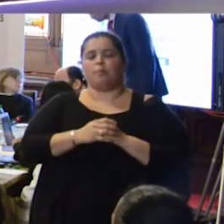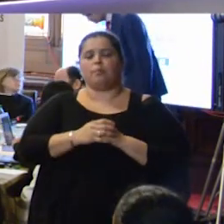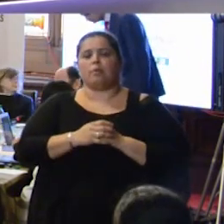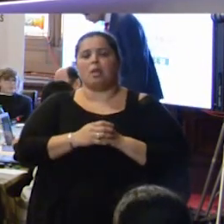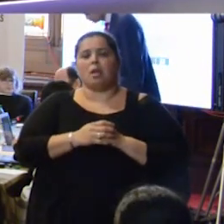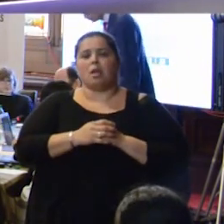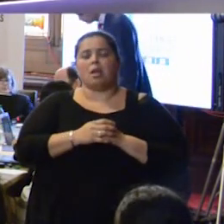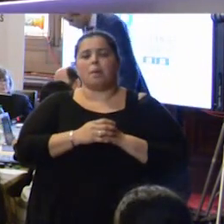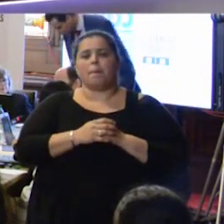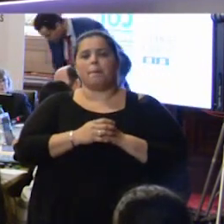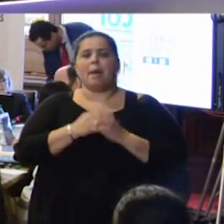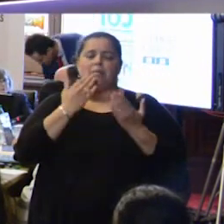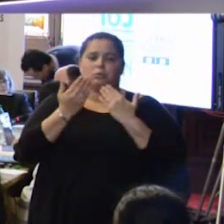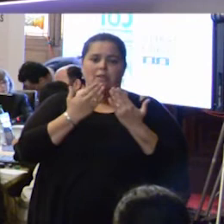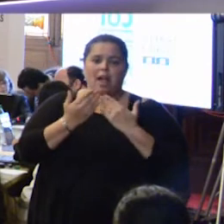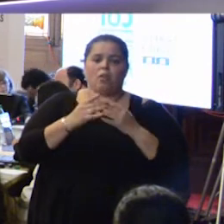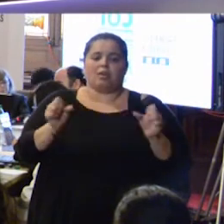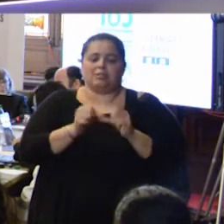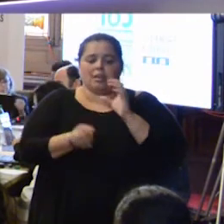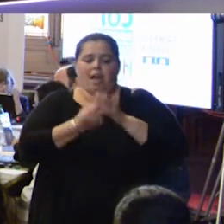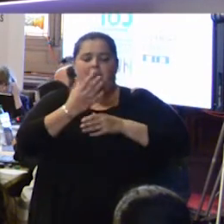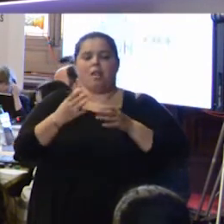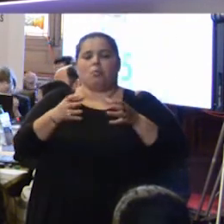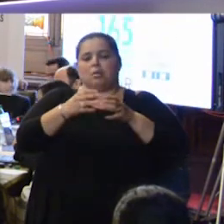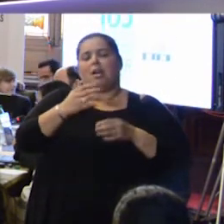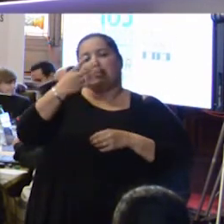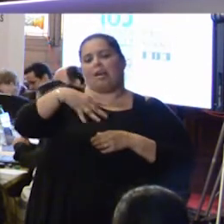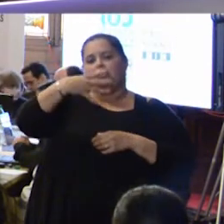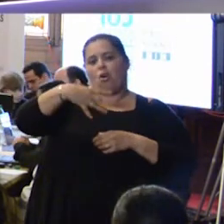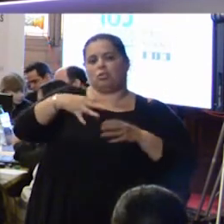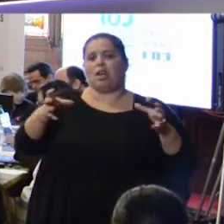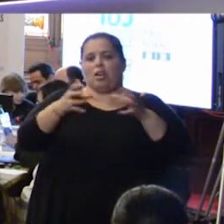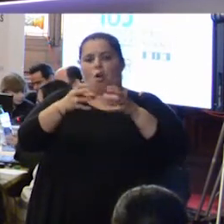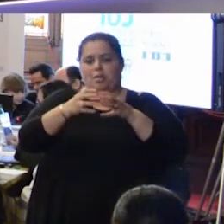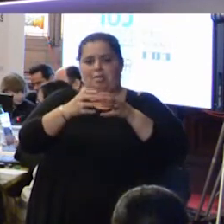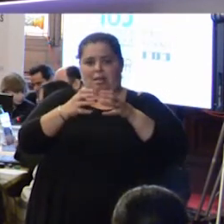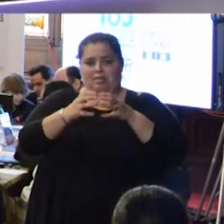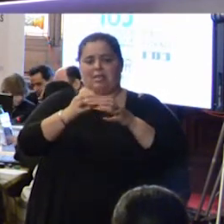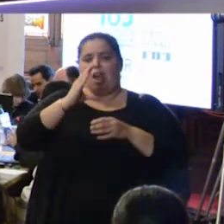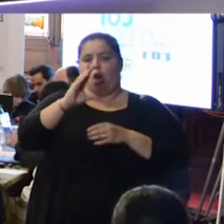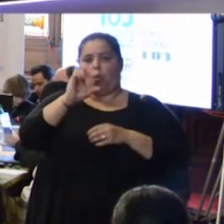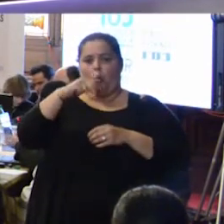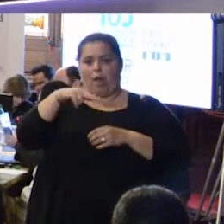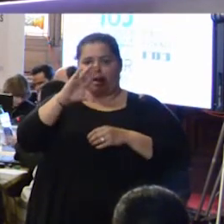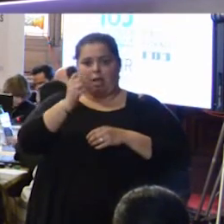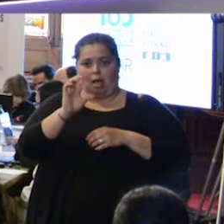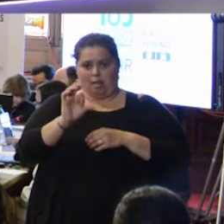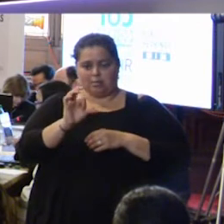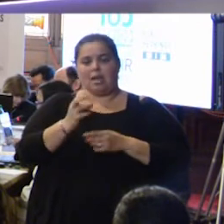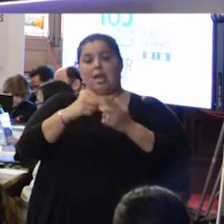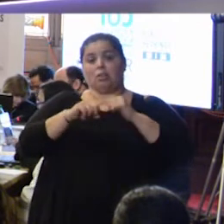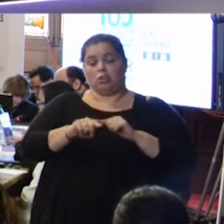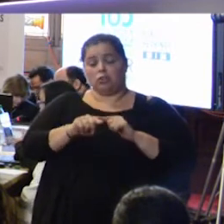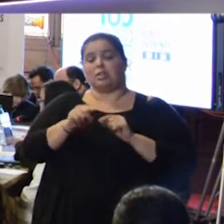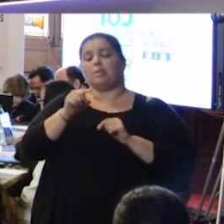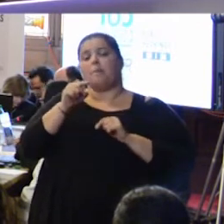hablamos que se habían conformado 14 comités de cuenca. Bueno, de esa fecha hacia acá hemos conformado dos comités más y